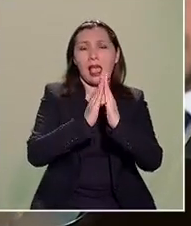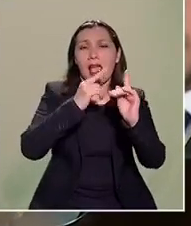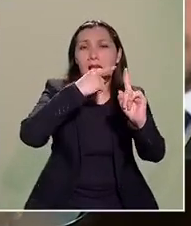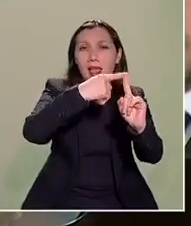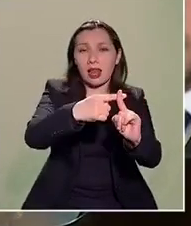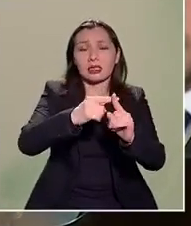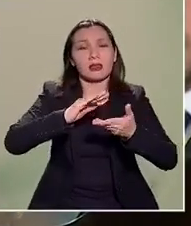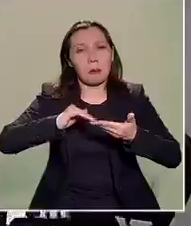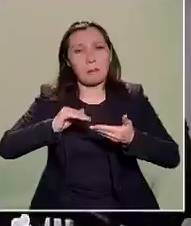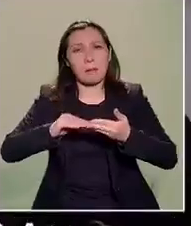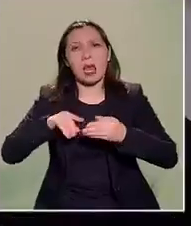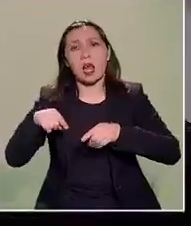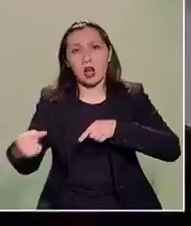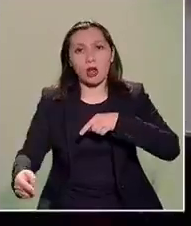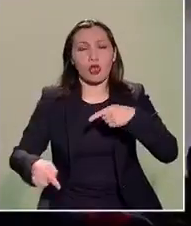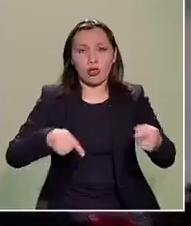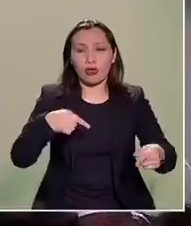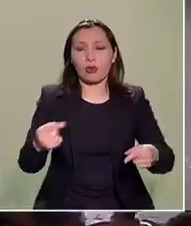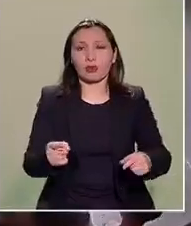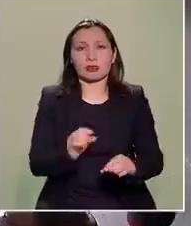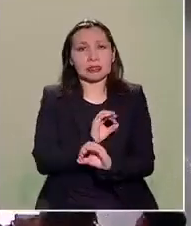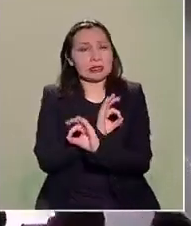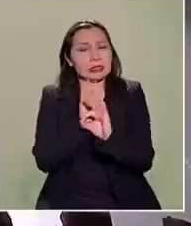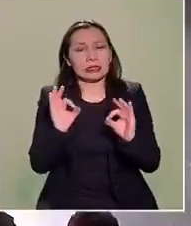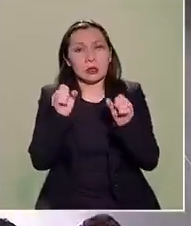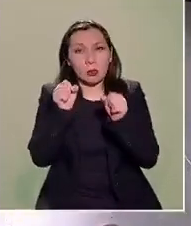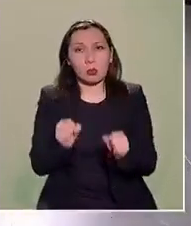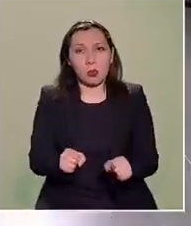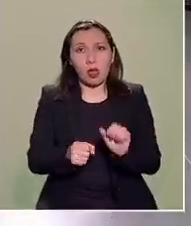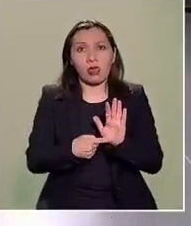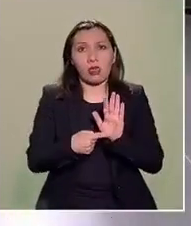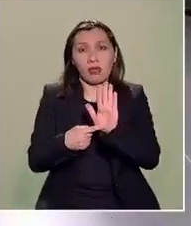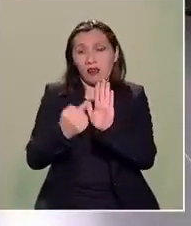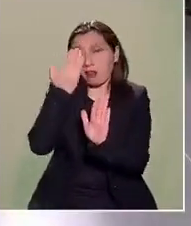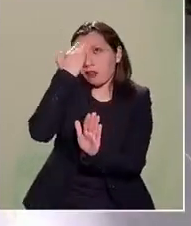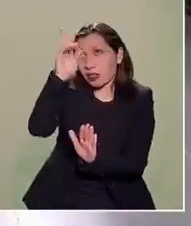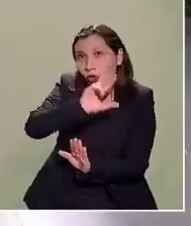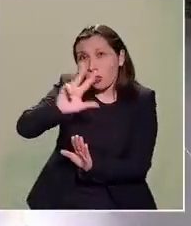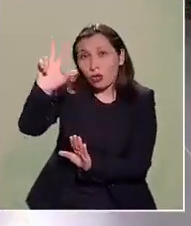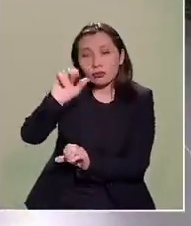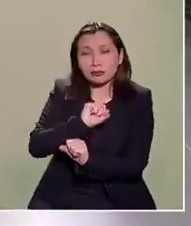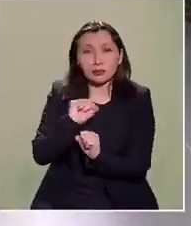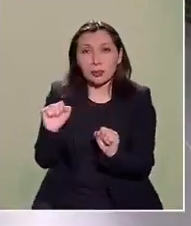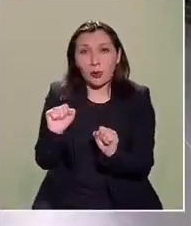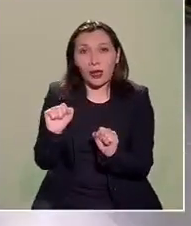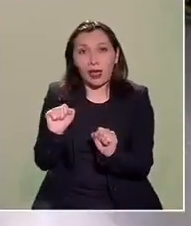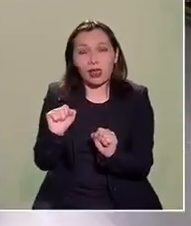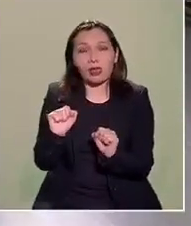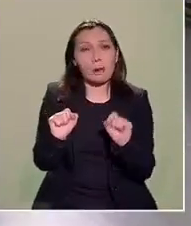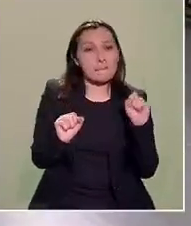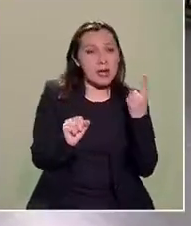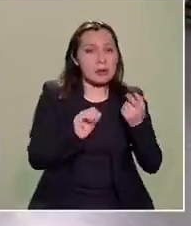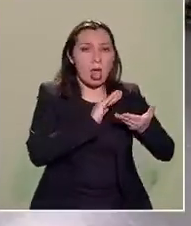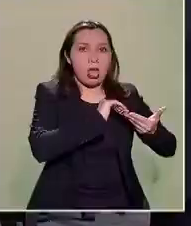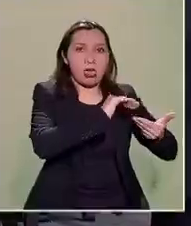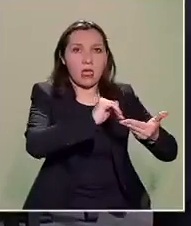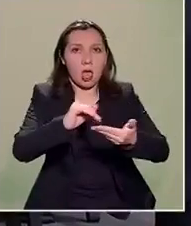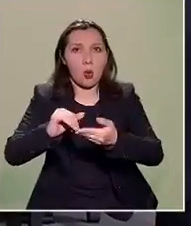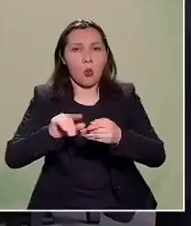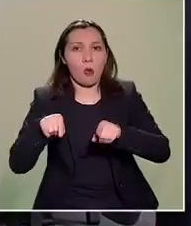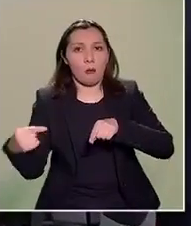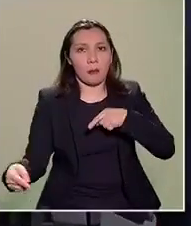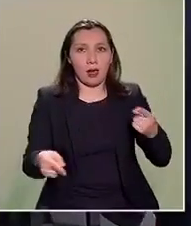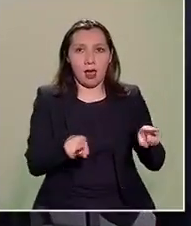perdone monos nadie puede presentarse ante dios si antes no se ha reconciliado con el